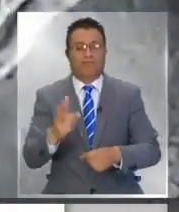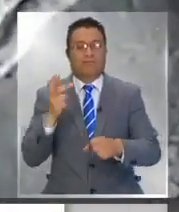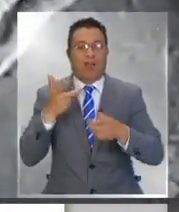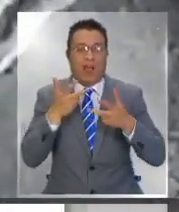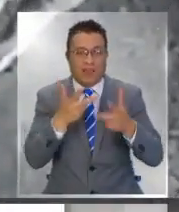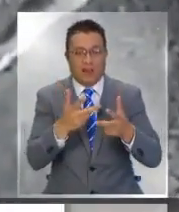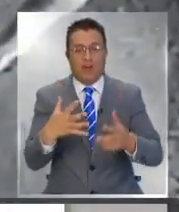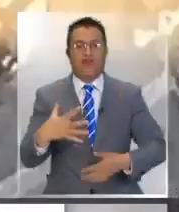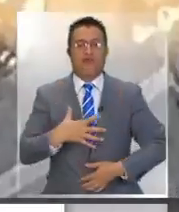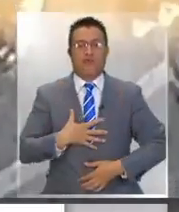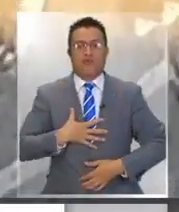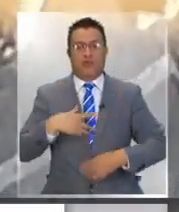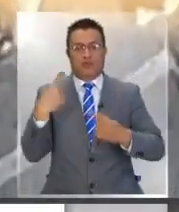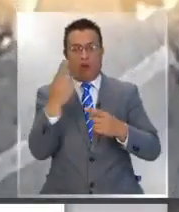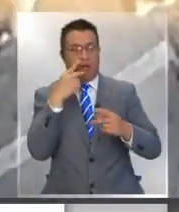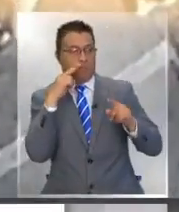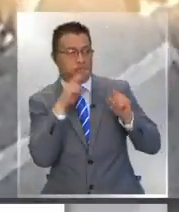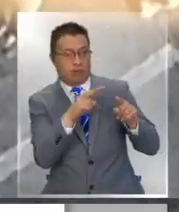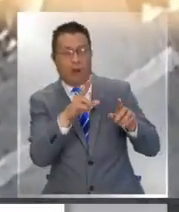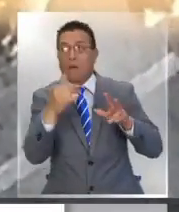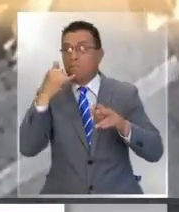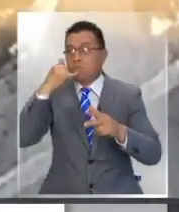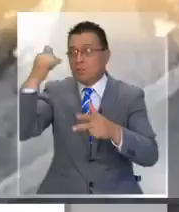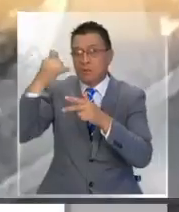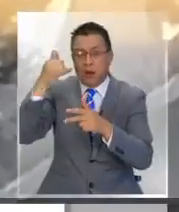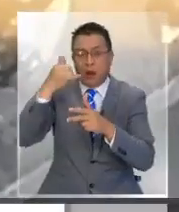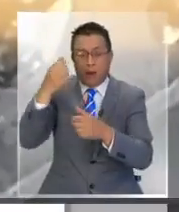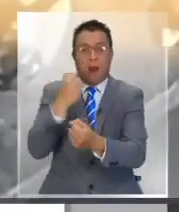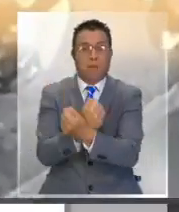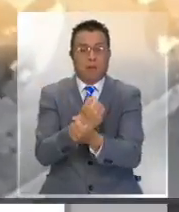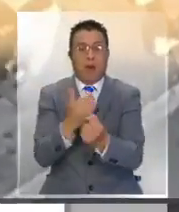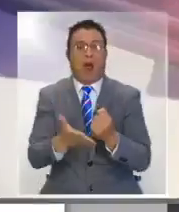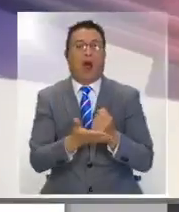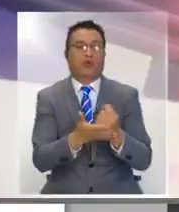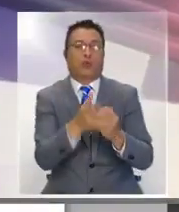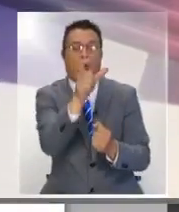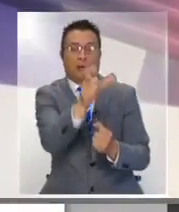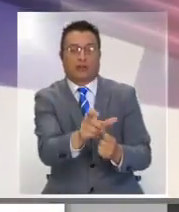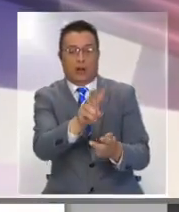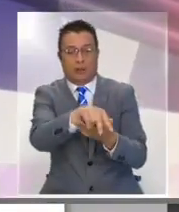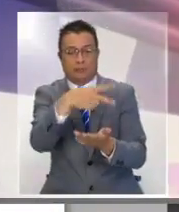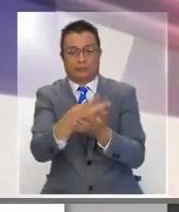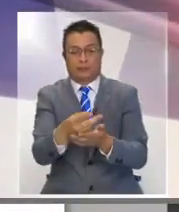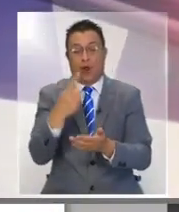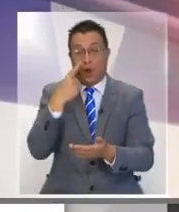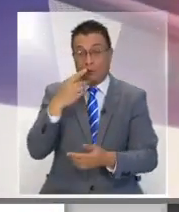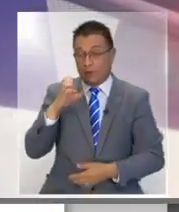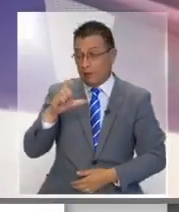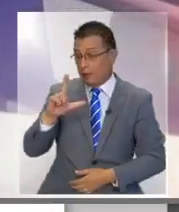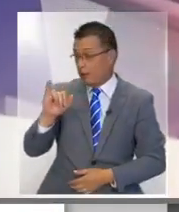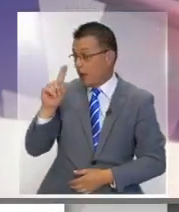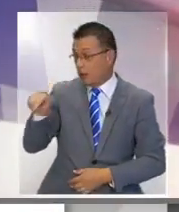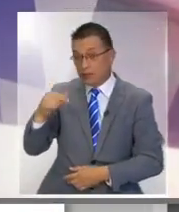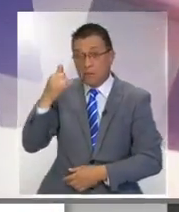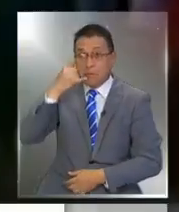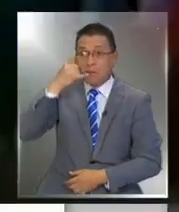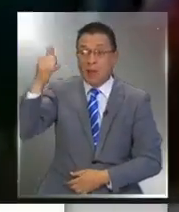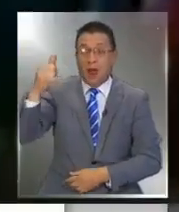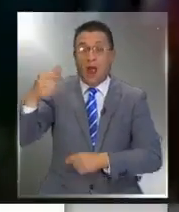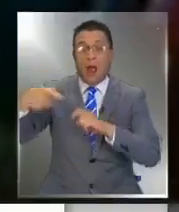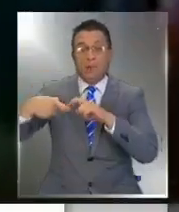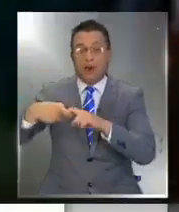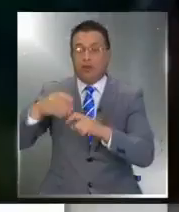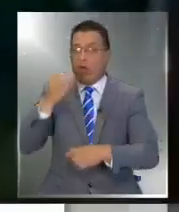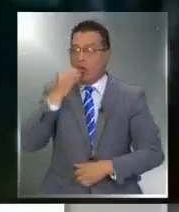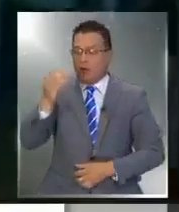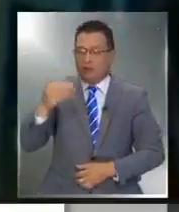los transeúntes, que desesperados llamaban a carabineros para que ayudaran a la víctima. Elías en tanto se comunicaba con su esposa para contarle